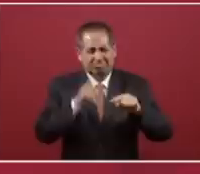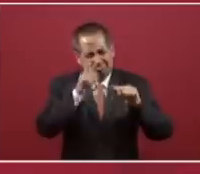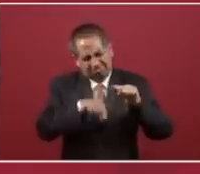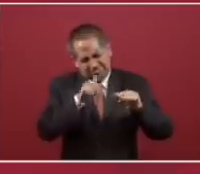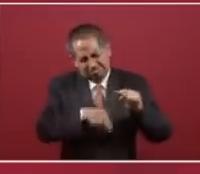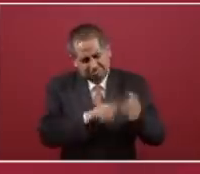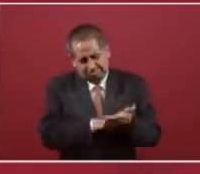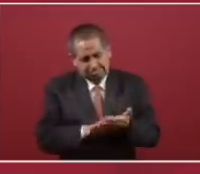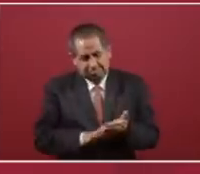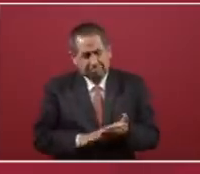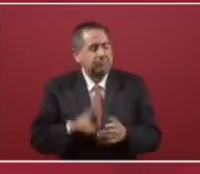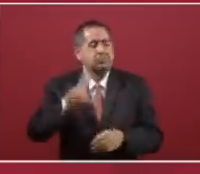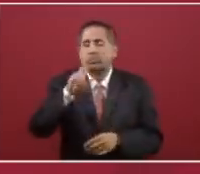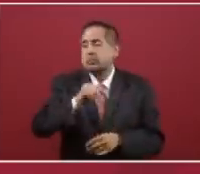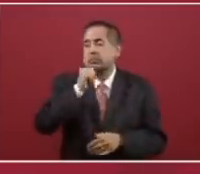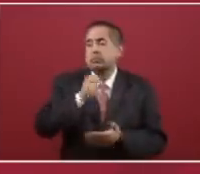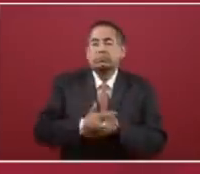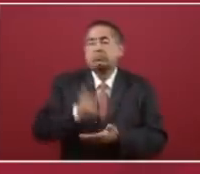vinculados